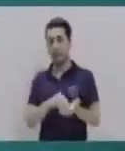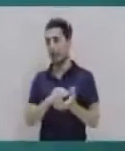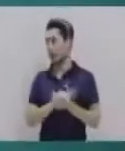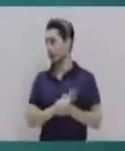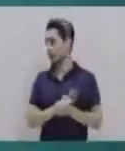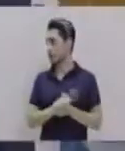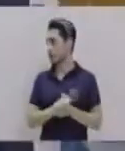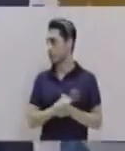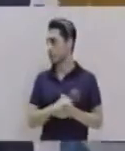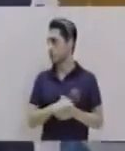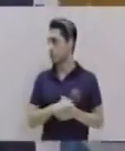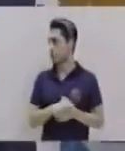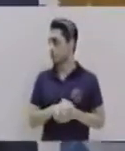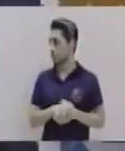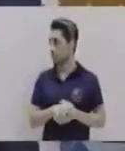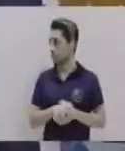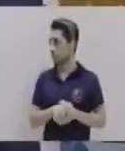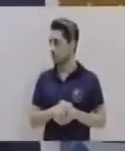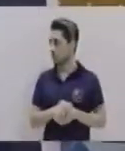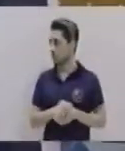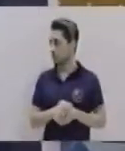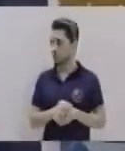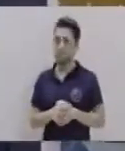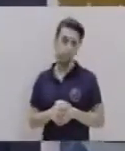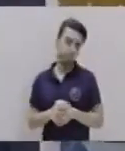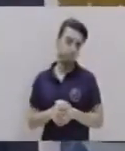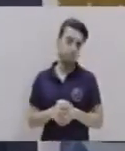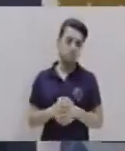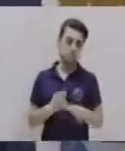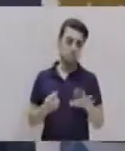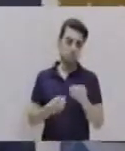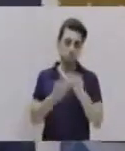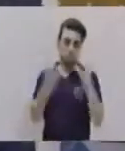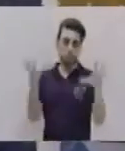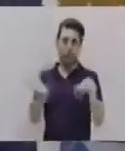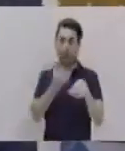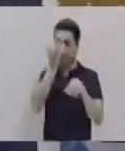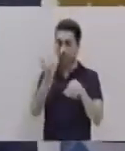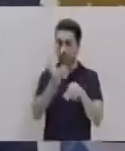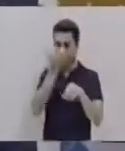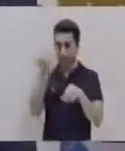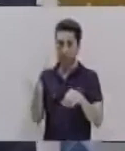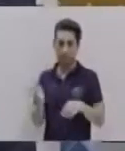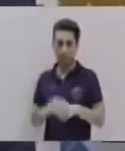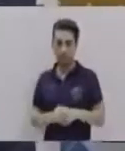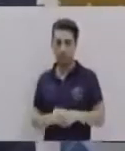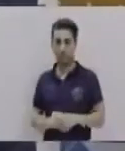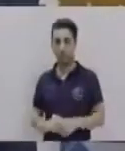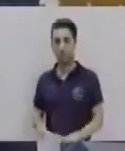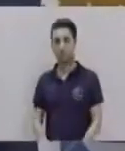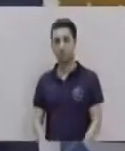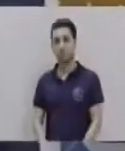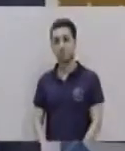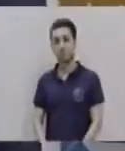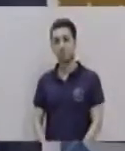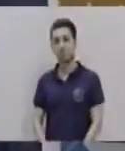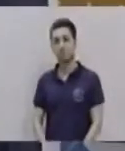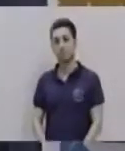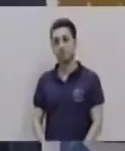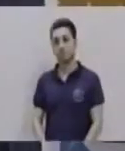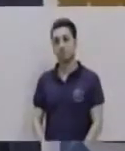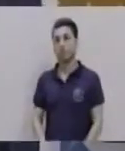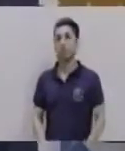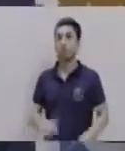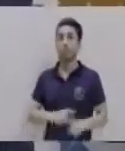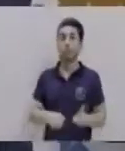bastante. Fue bastante. Imagínate que fueron muchas manzanas, ¿sí? Sí. Muchas manzanas. Pero tuvo que pagar las cajas de